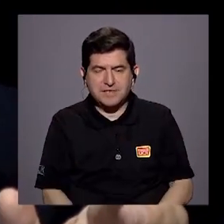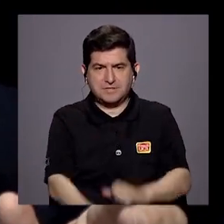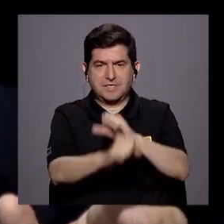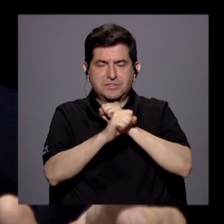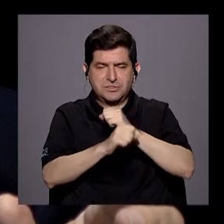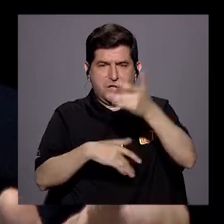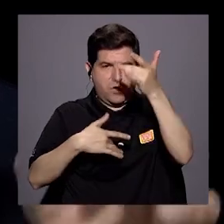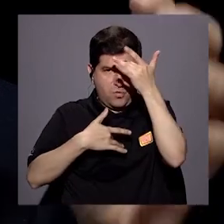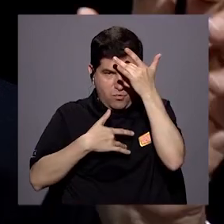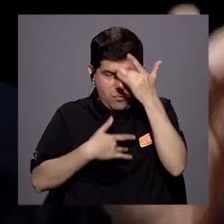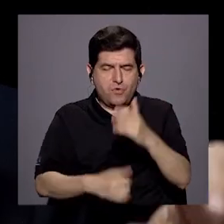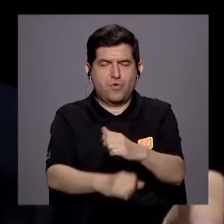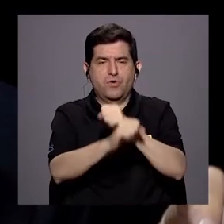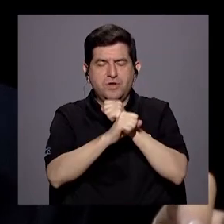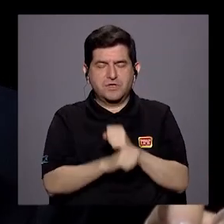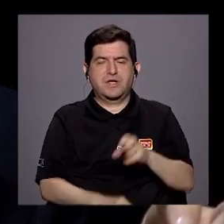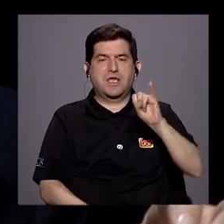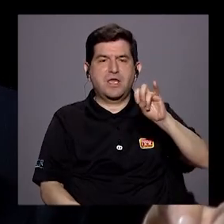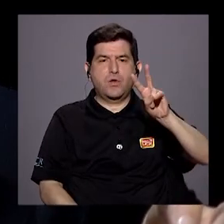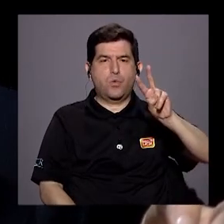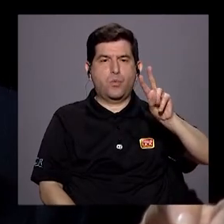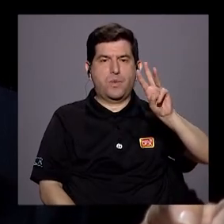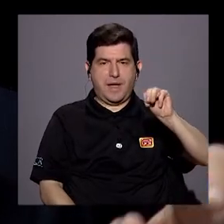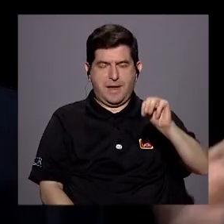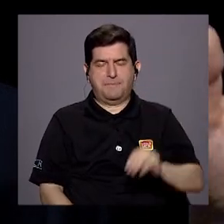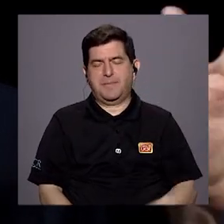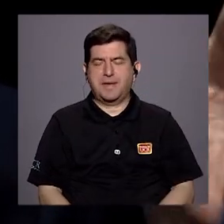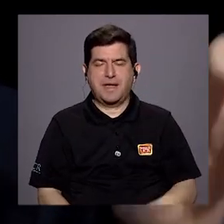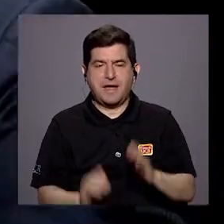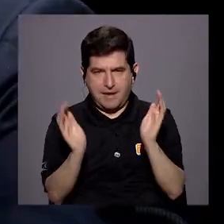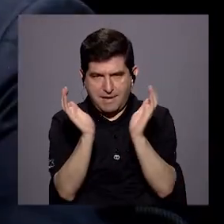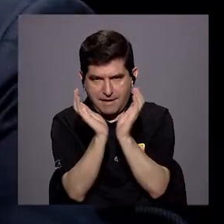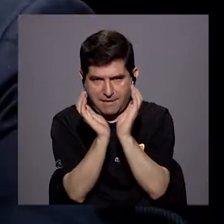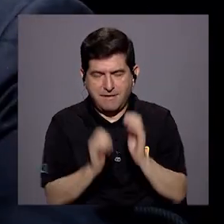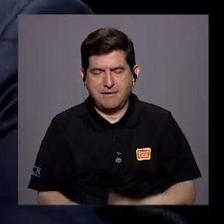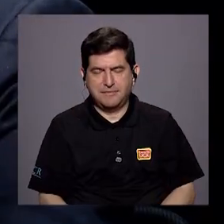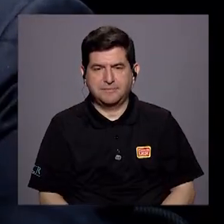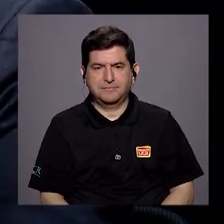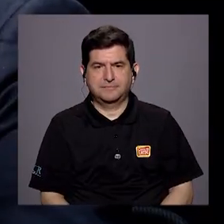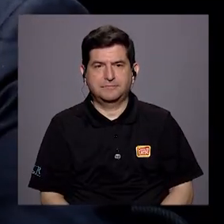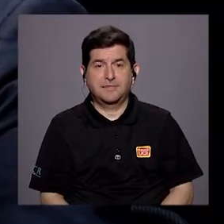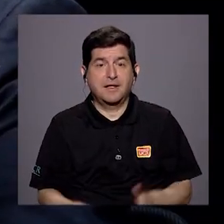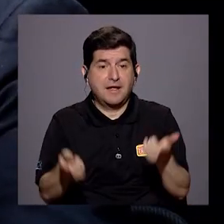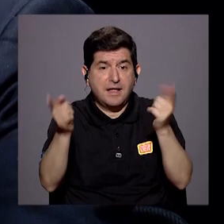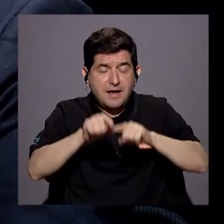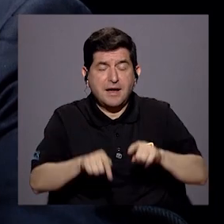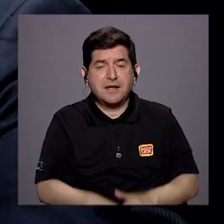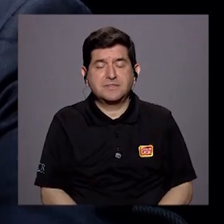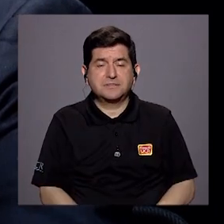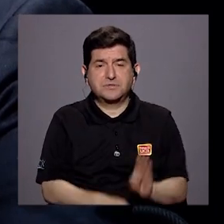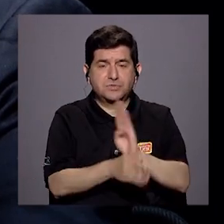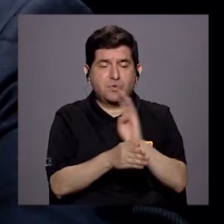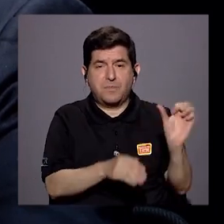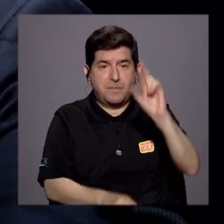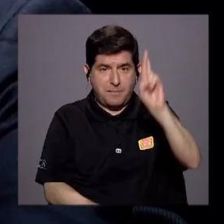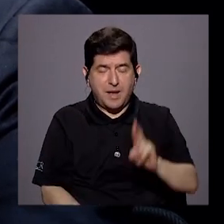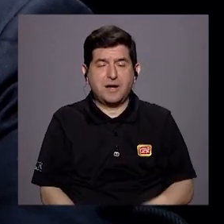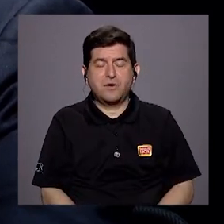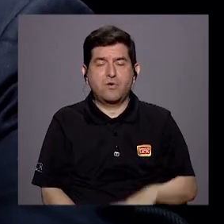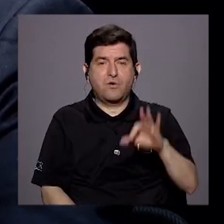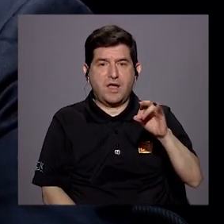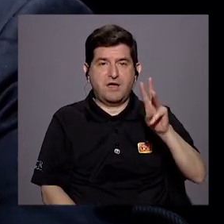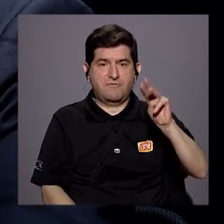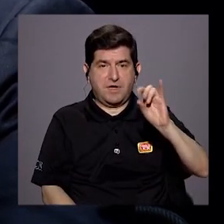seguro de enfermedad y el seguro del móvil es ver en su muerte la caja en el caso sus adicionales en el caso del banco de costa rica el fondo monetario